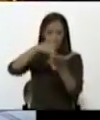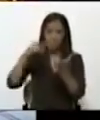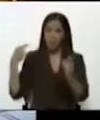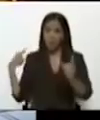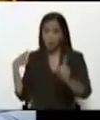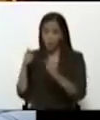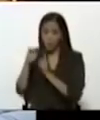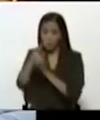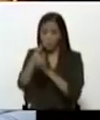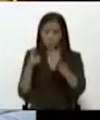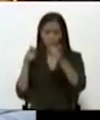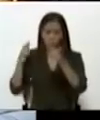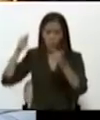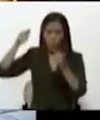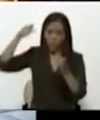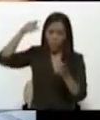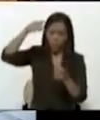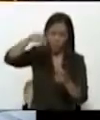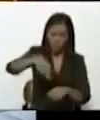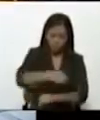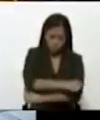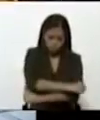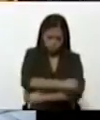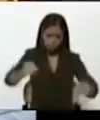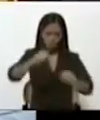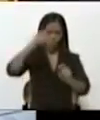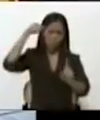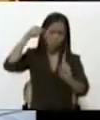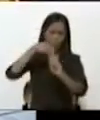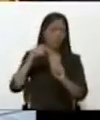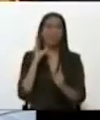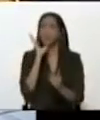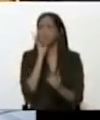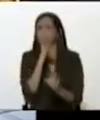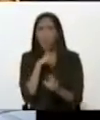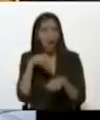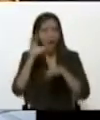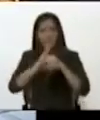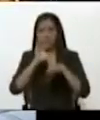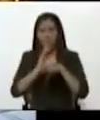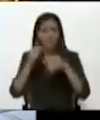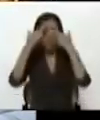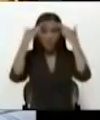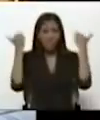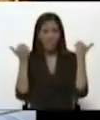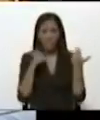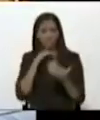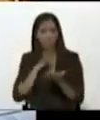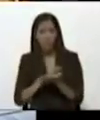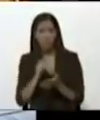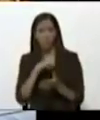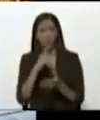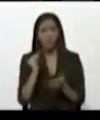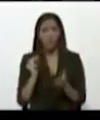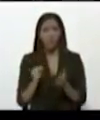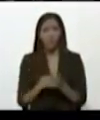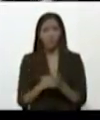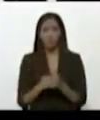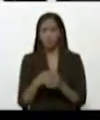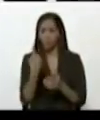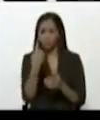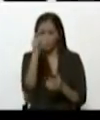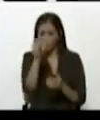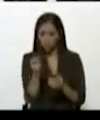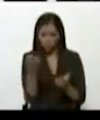Tiuna? No habría bajas civiles, inocentes, no, solamente Fuerte Tiuna.